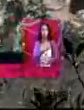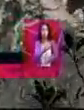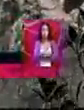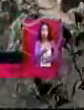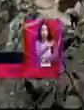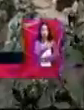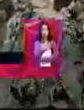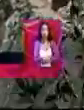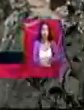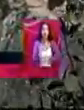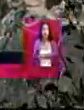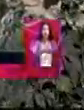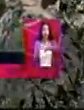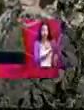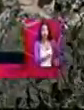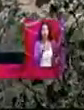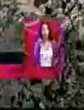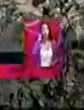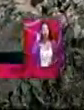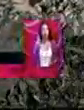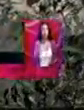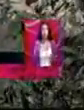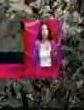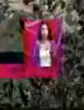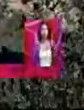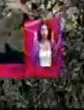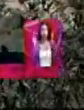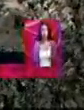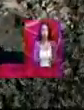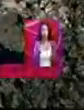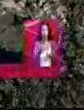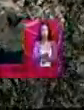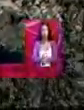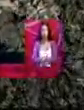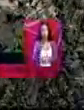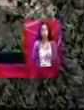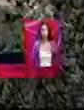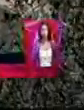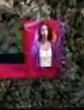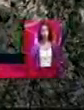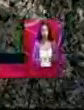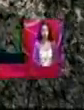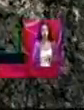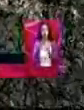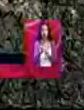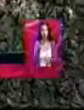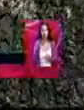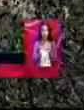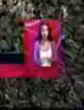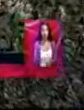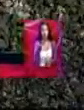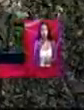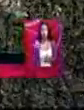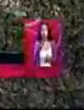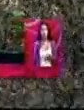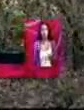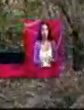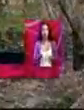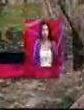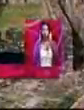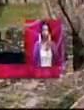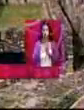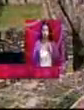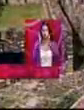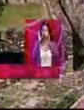que el tema sea zanjado de una vez por todas, pues esta nueva norma que pretende concesionar el patrimonio ha distraído en exceso la atención de